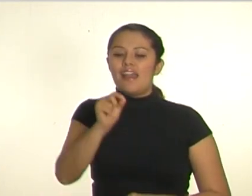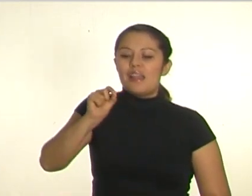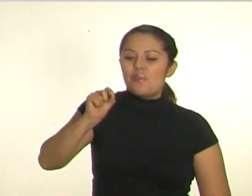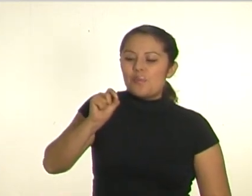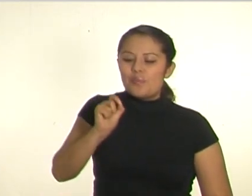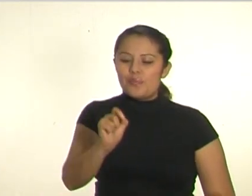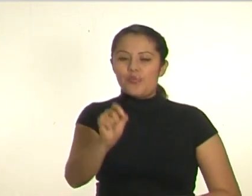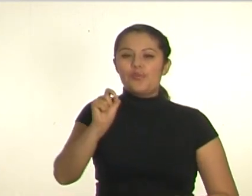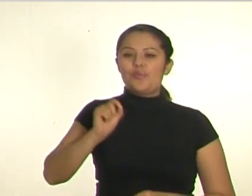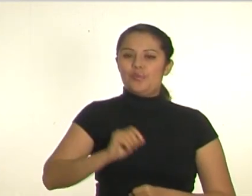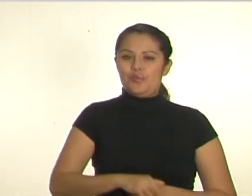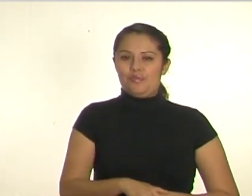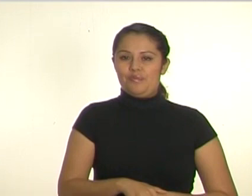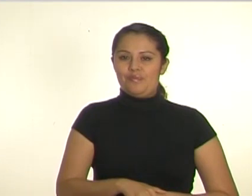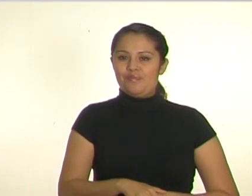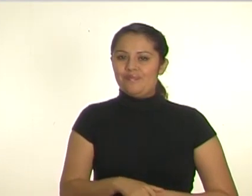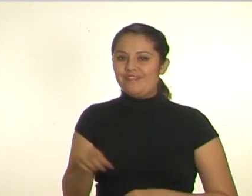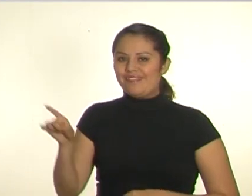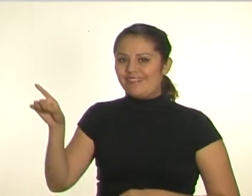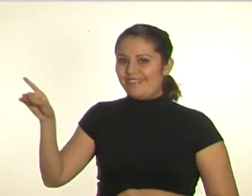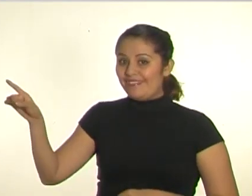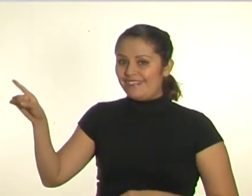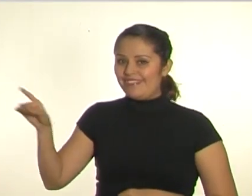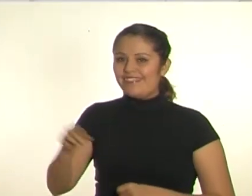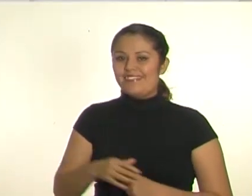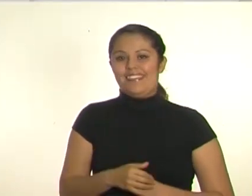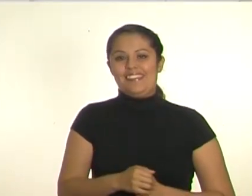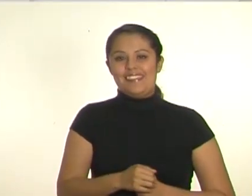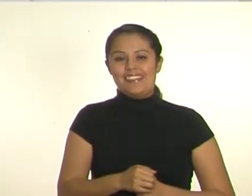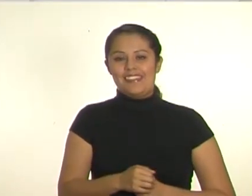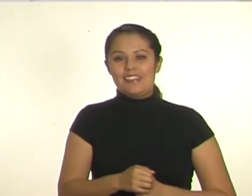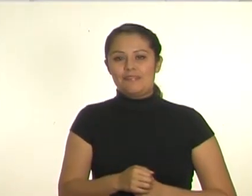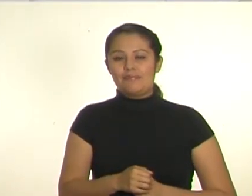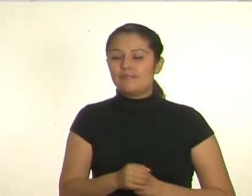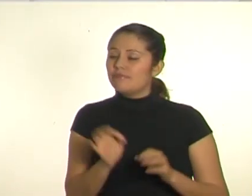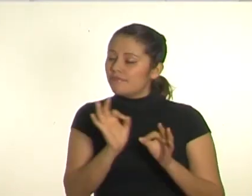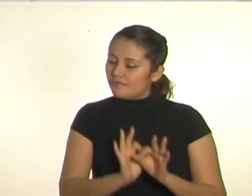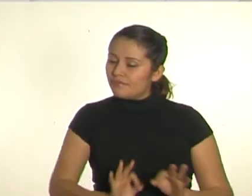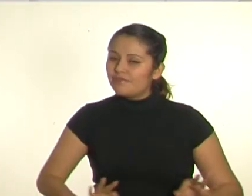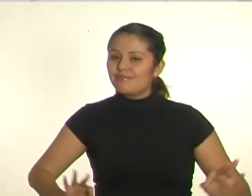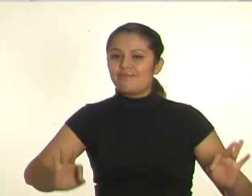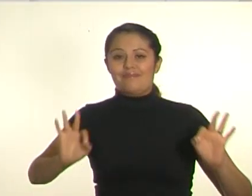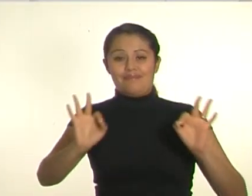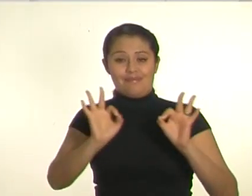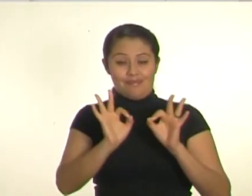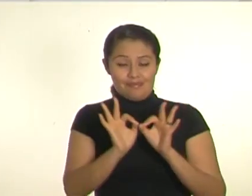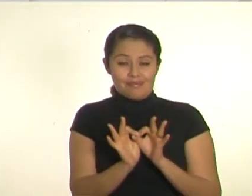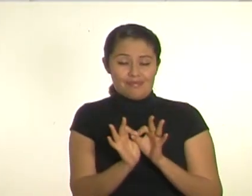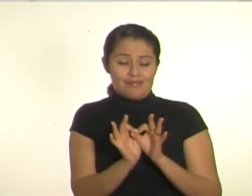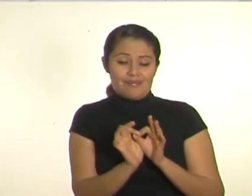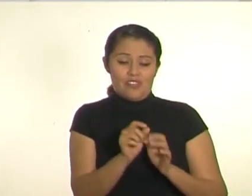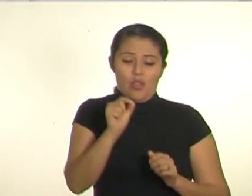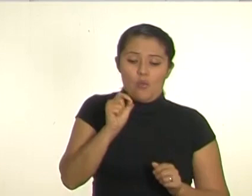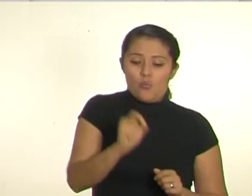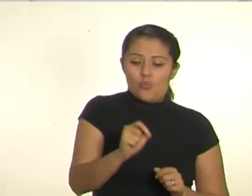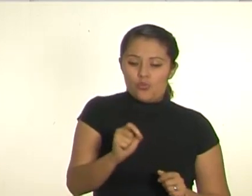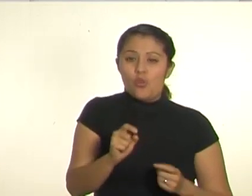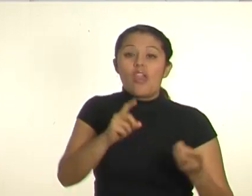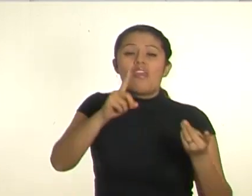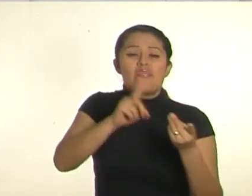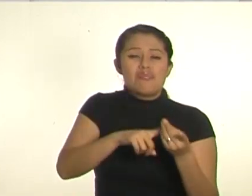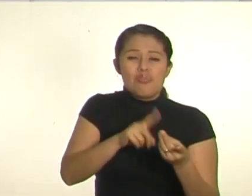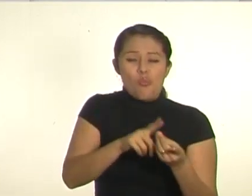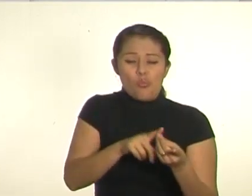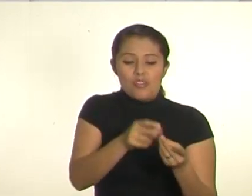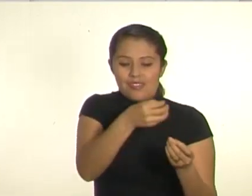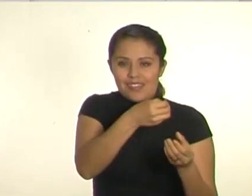puntuación. Es por eso de la importancia que tienen los signos de puntuación, y ese es el